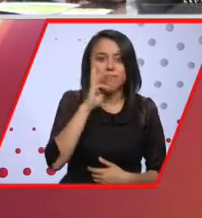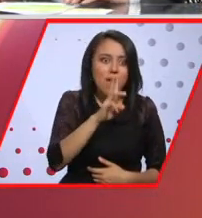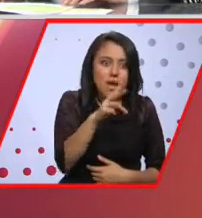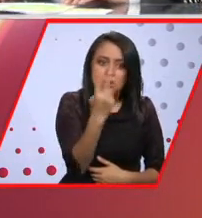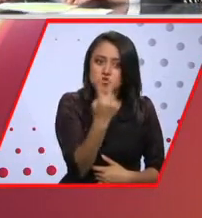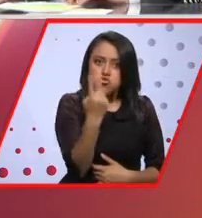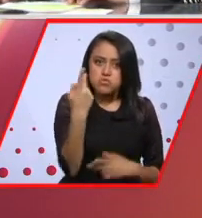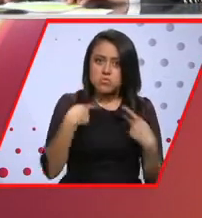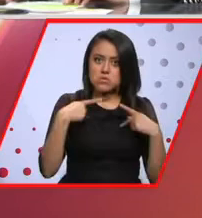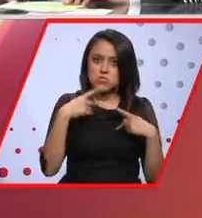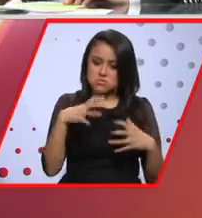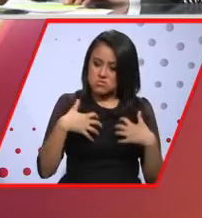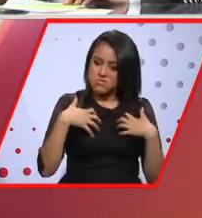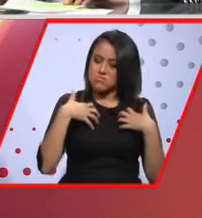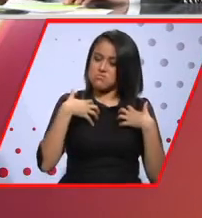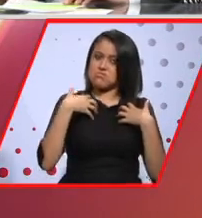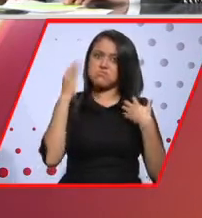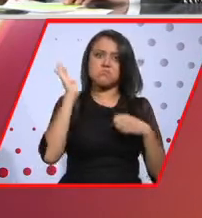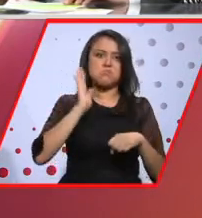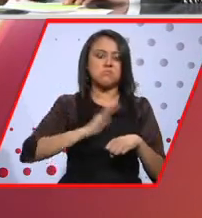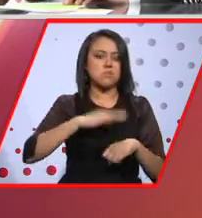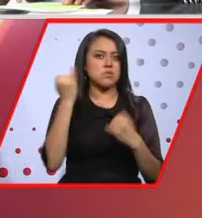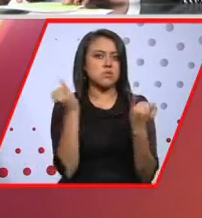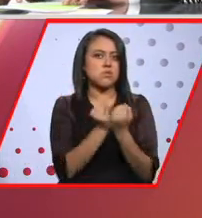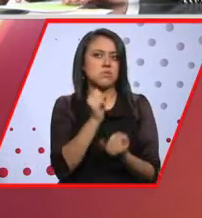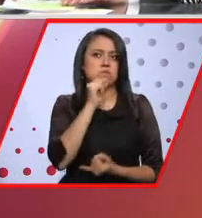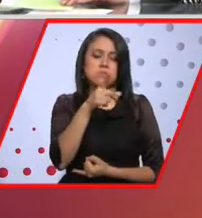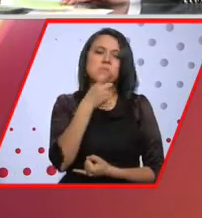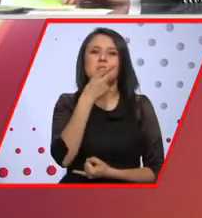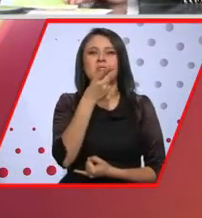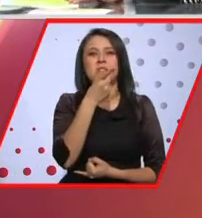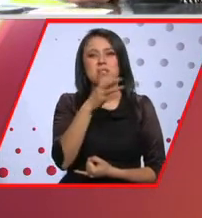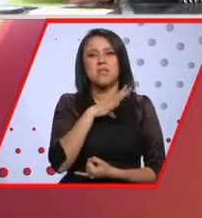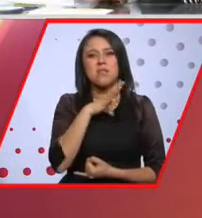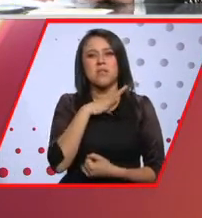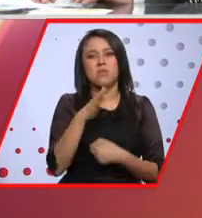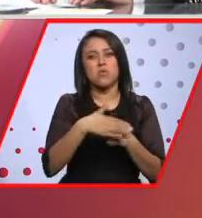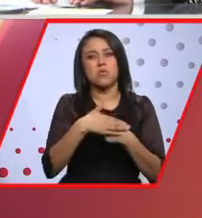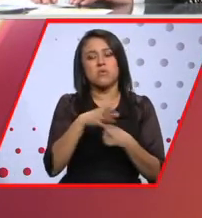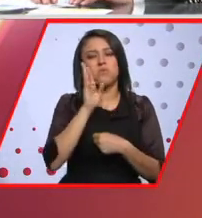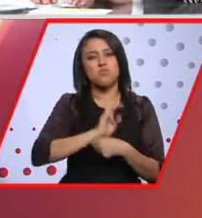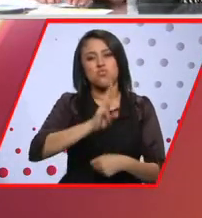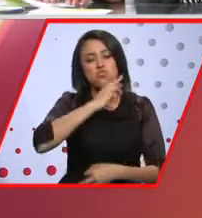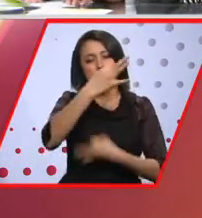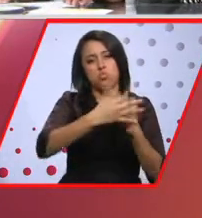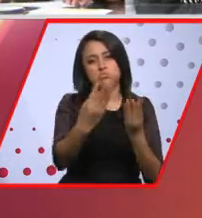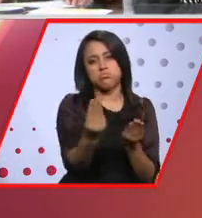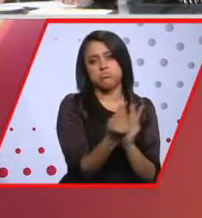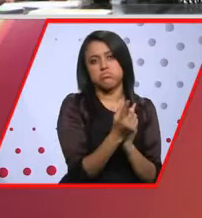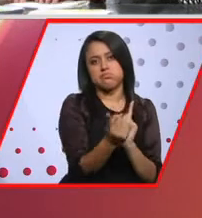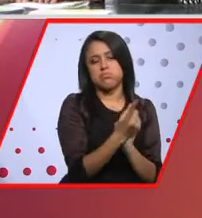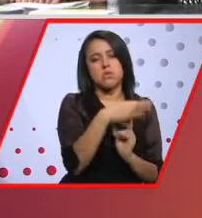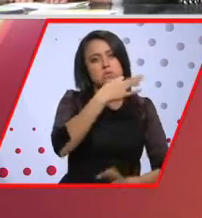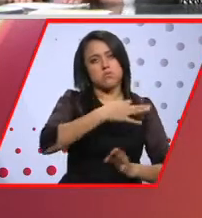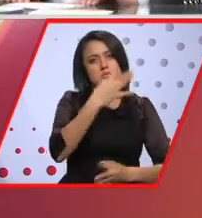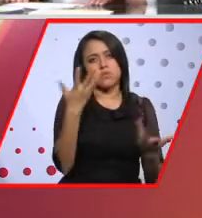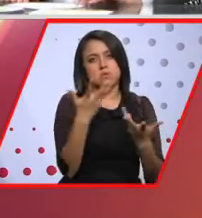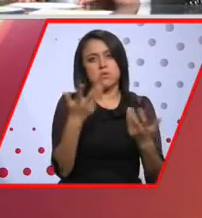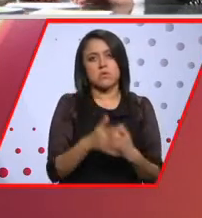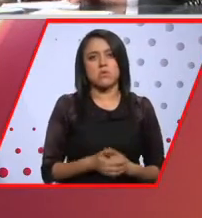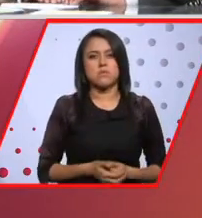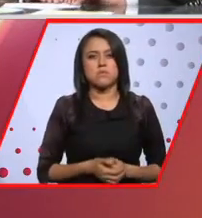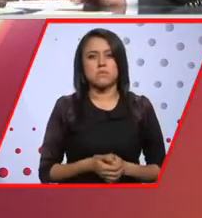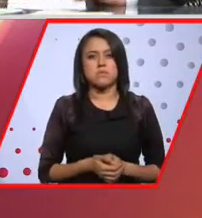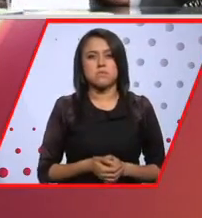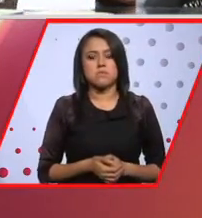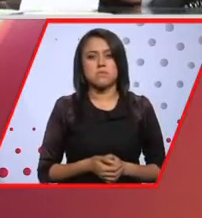dos personajes que en pantalla aparecen, mismos que vamos a ver pronto en noticias en cuanto el jurídico de Azteca proceda sobre ellos. Pues